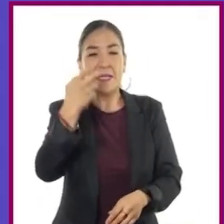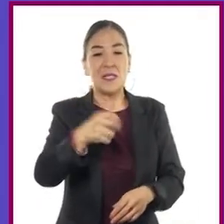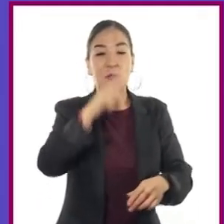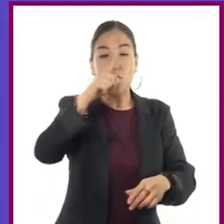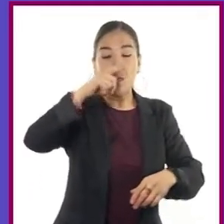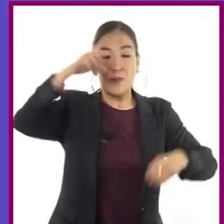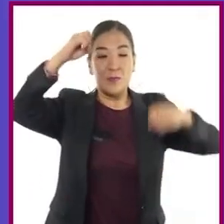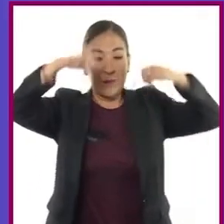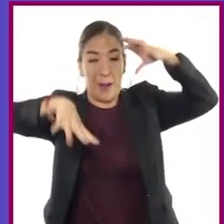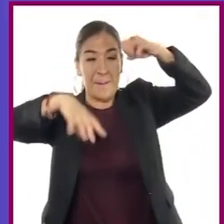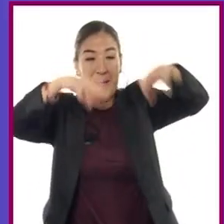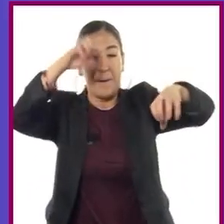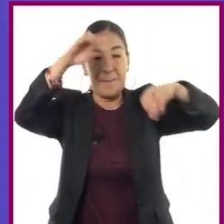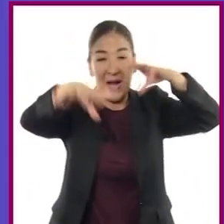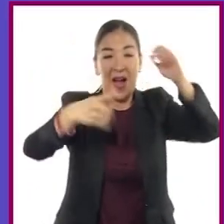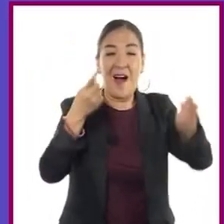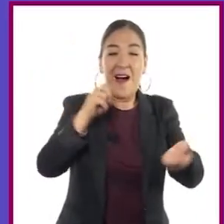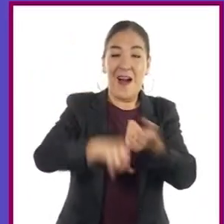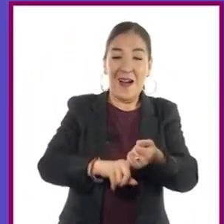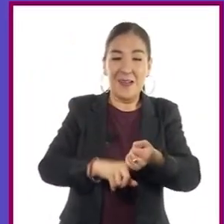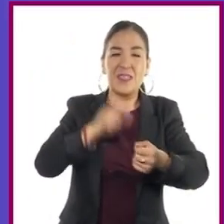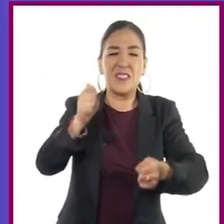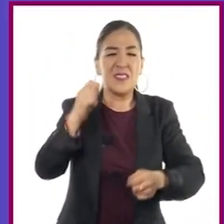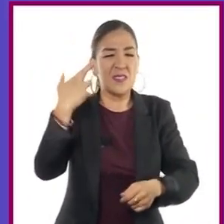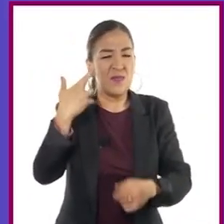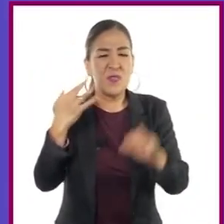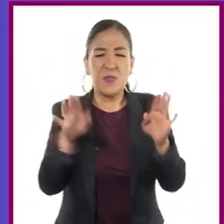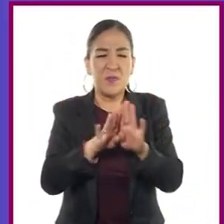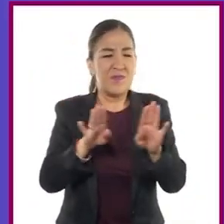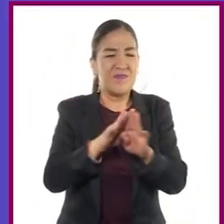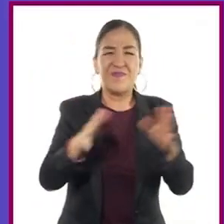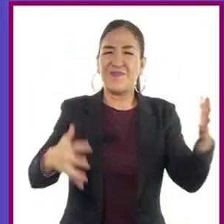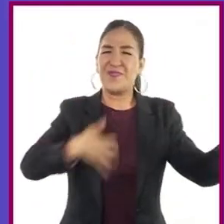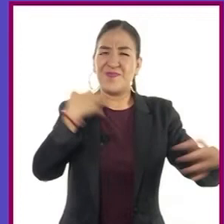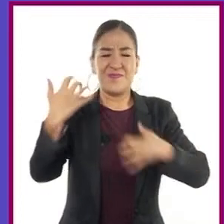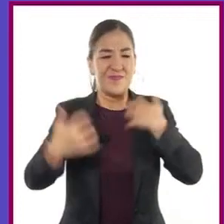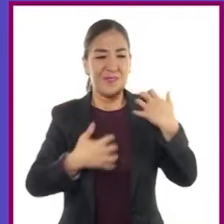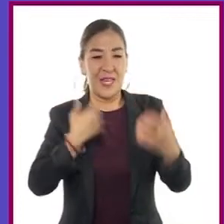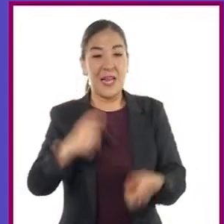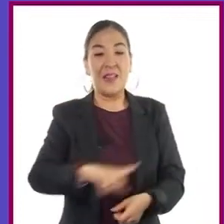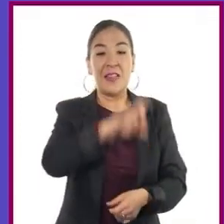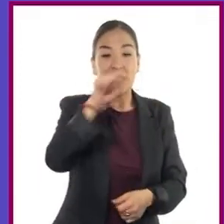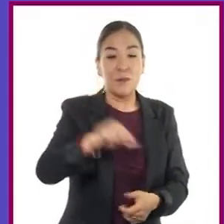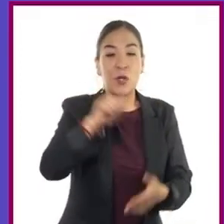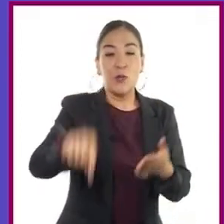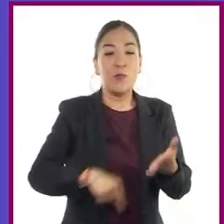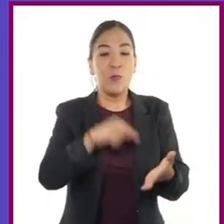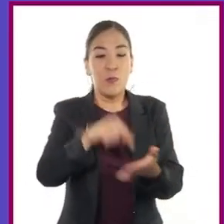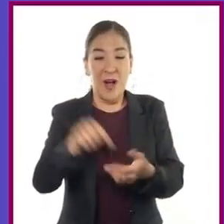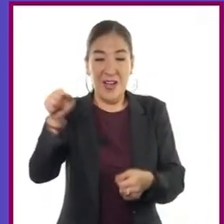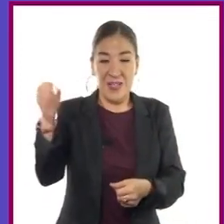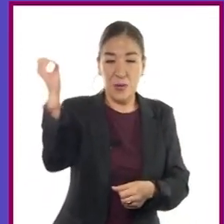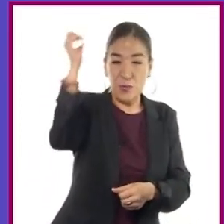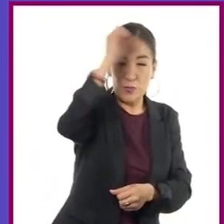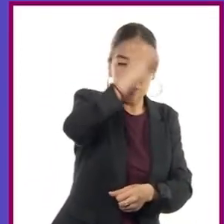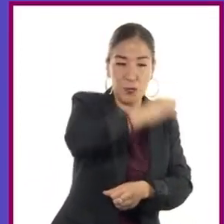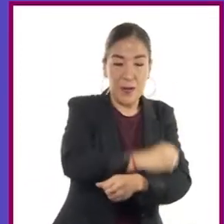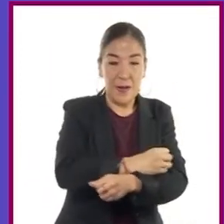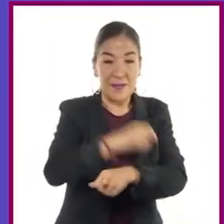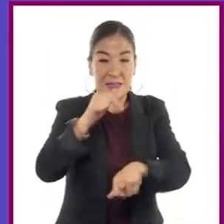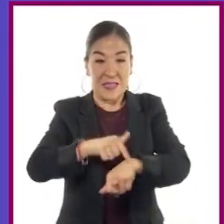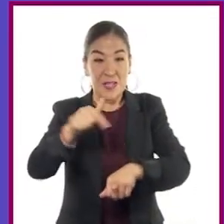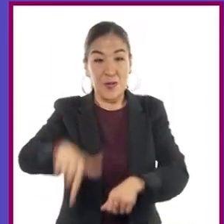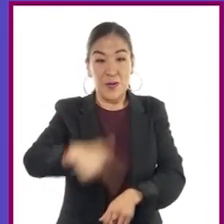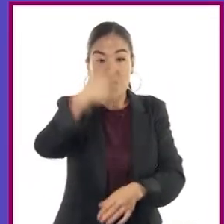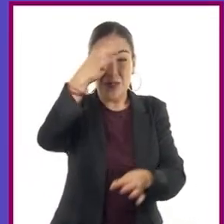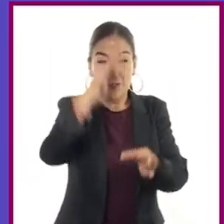que dejo atrás resuena como un tambor fatalista. Y a través de los espacios de lo oscuro, la medianoche sacude